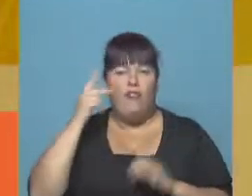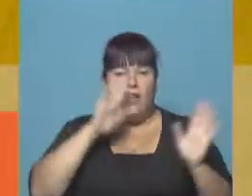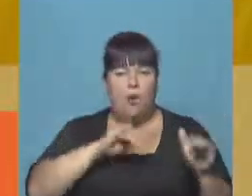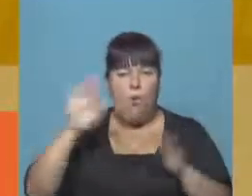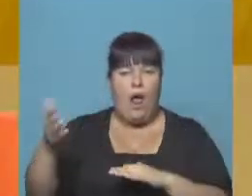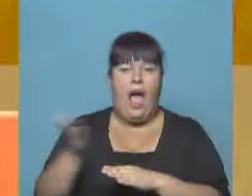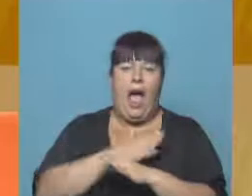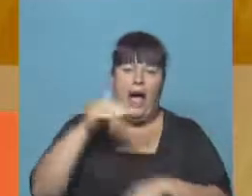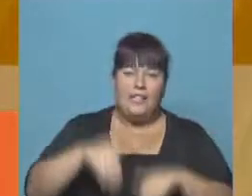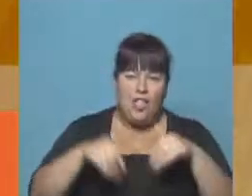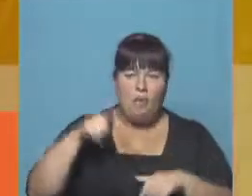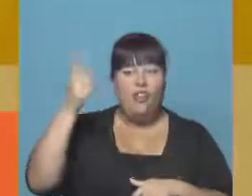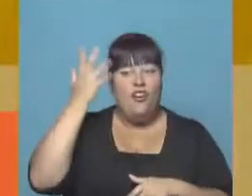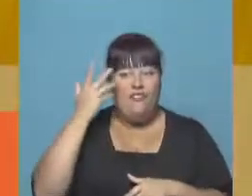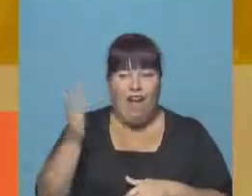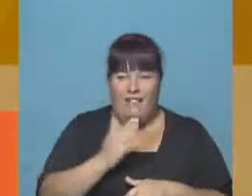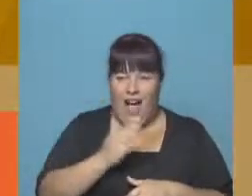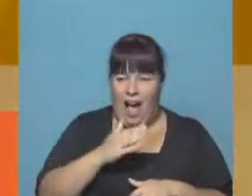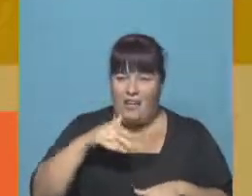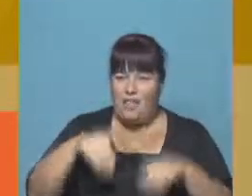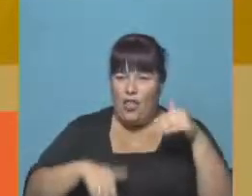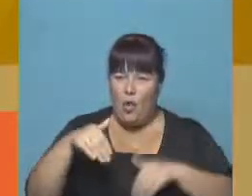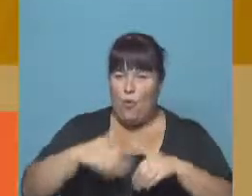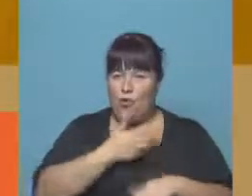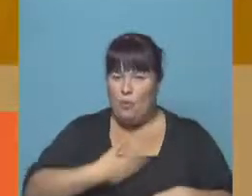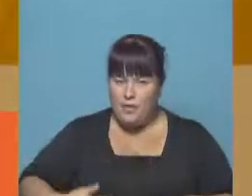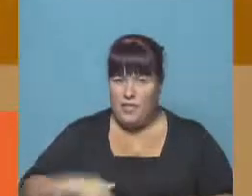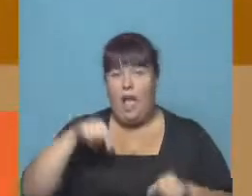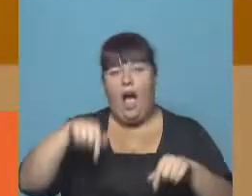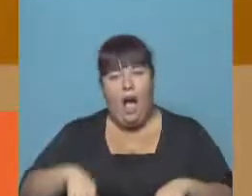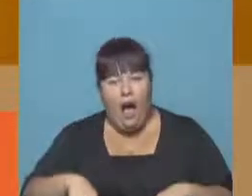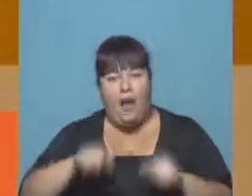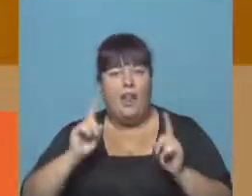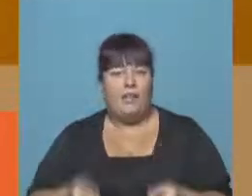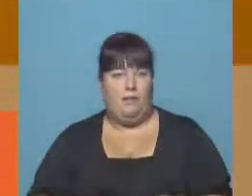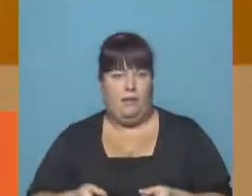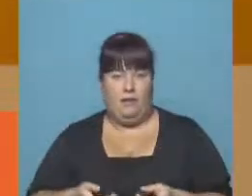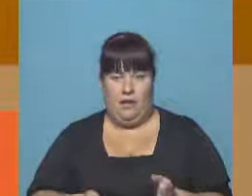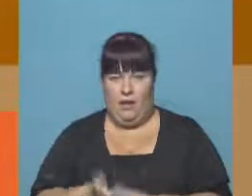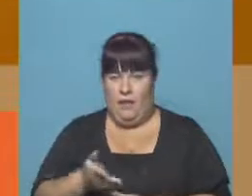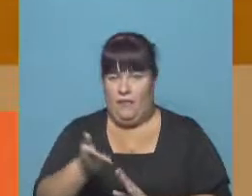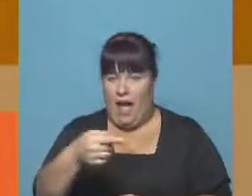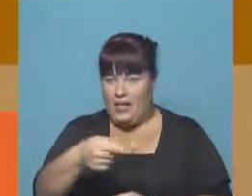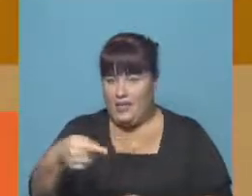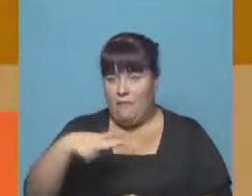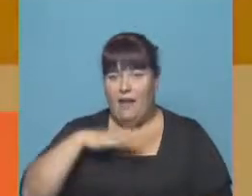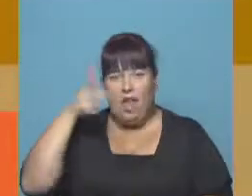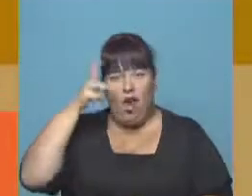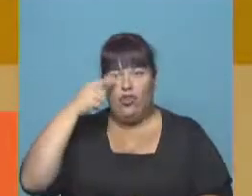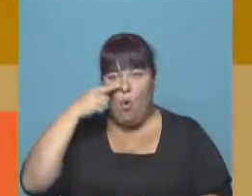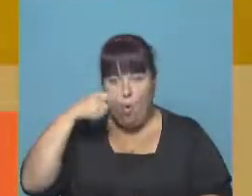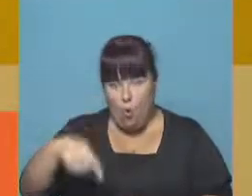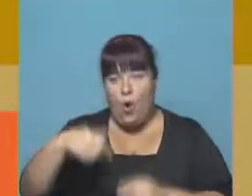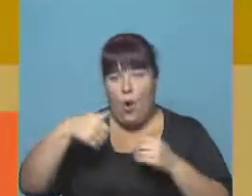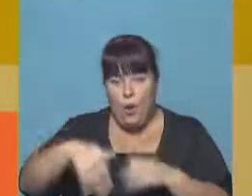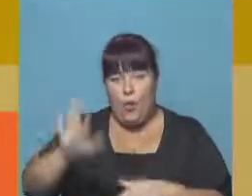vísperas de elecciones, en el caso de Francia a días nada más de las presidenciales, en este caso a un par de semanas del 8 de junio, que